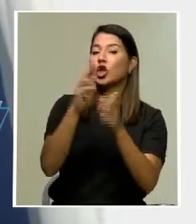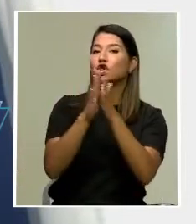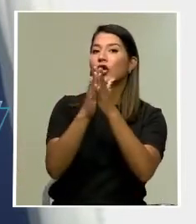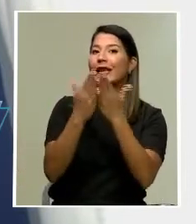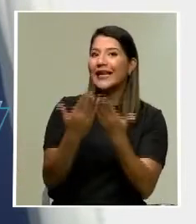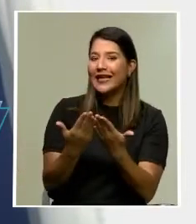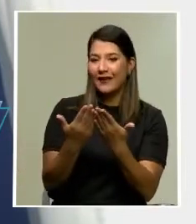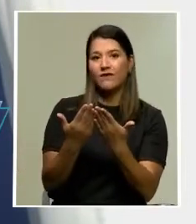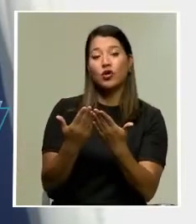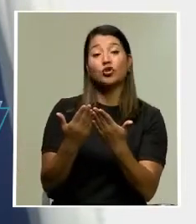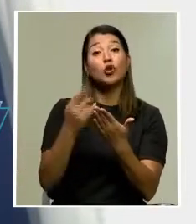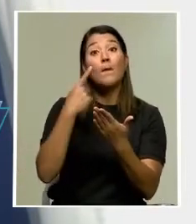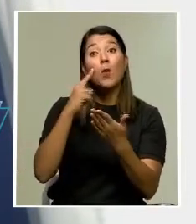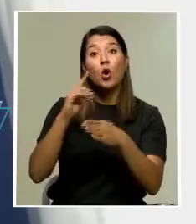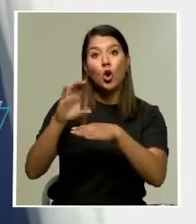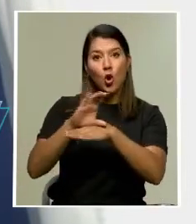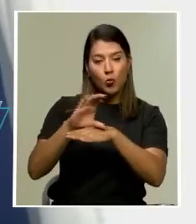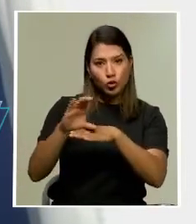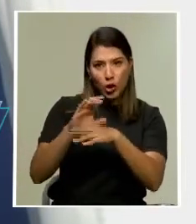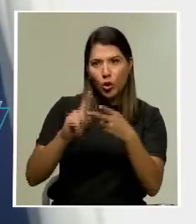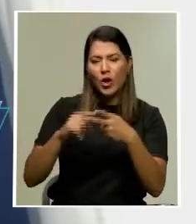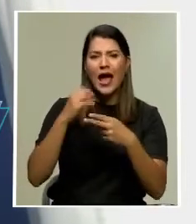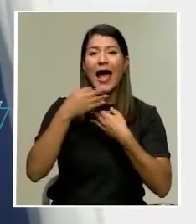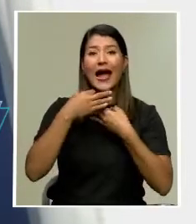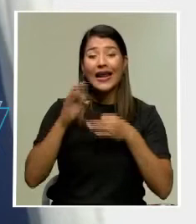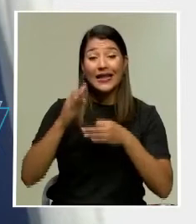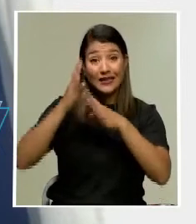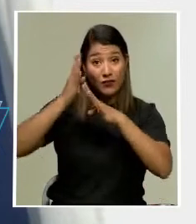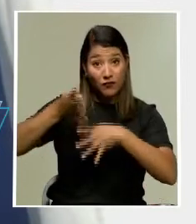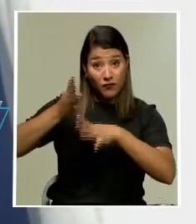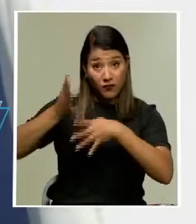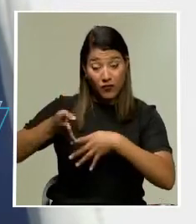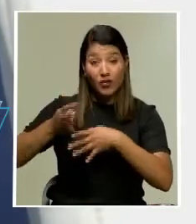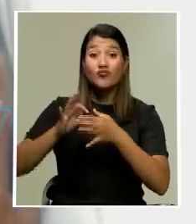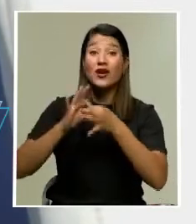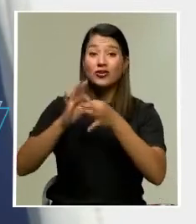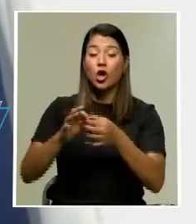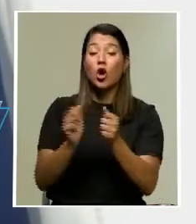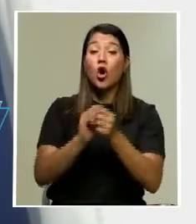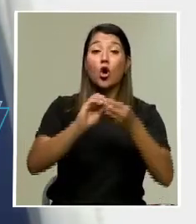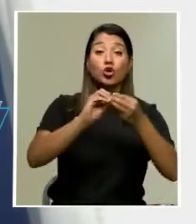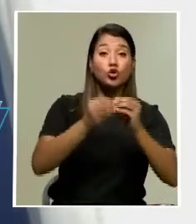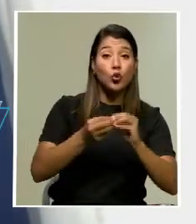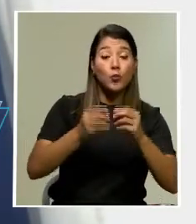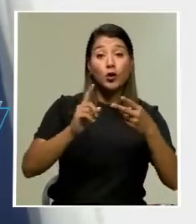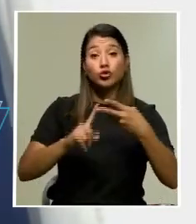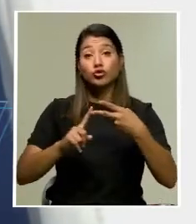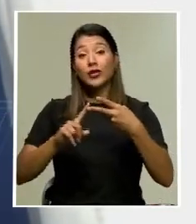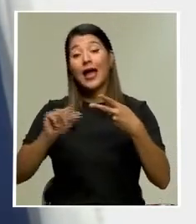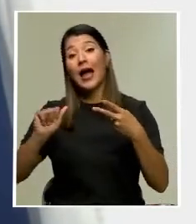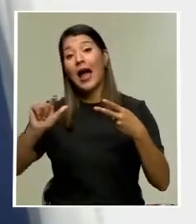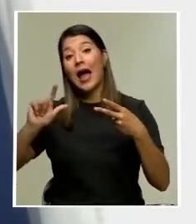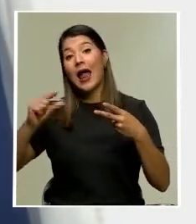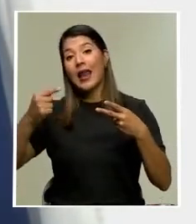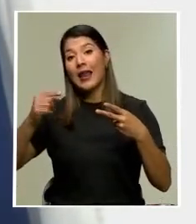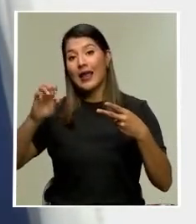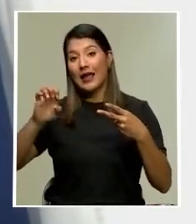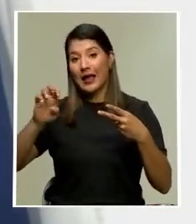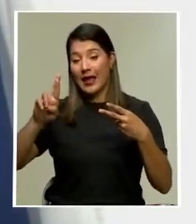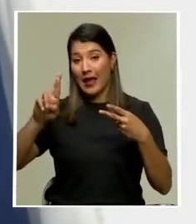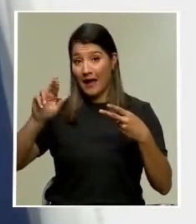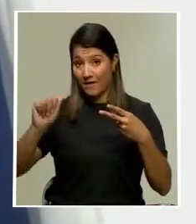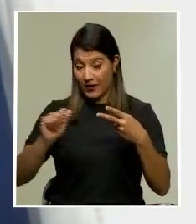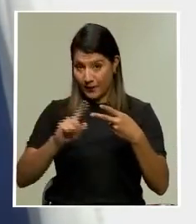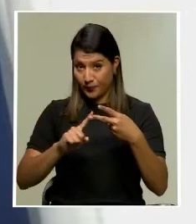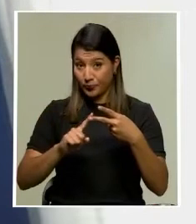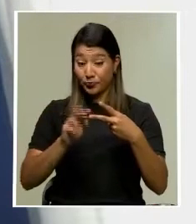son digitales, gratuitos y descargables de las áreas de conocimiento de números y relaciones y álgebra. La